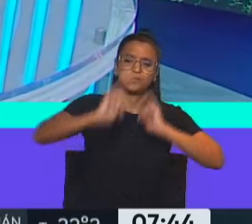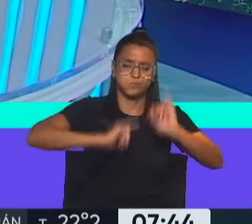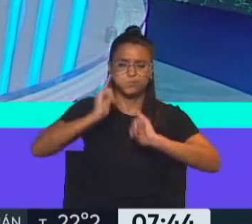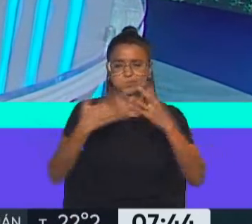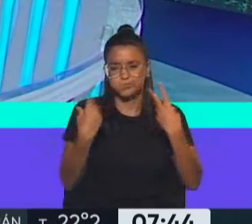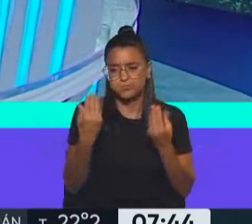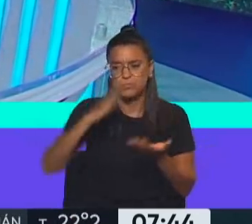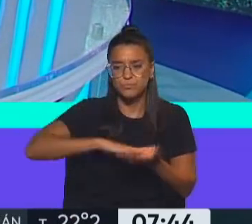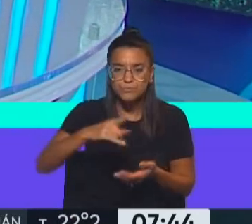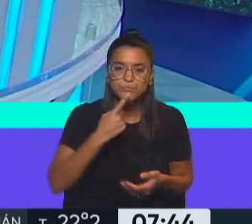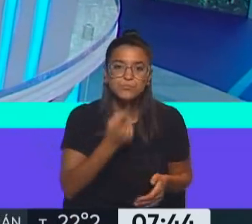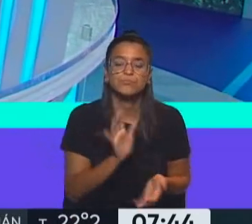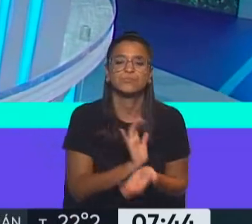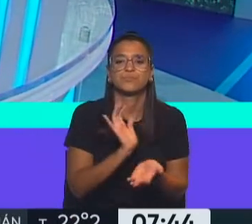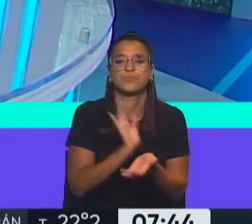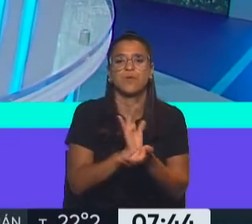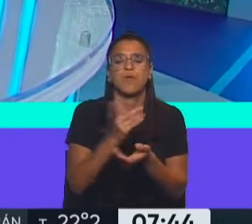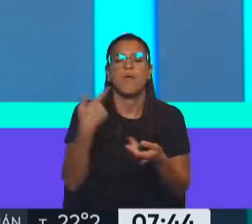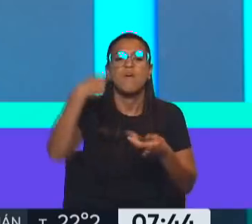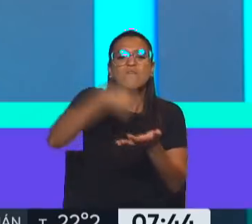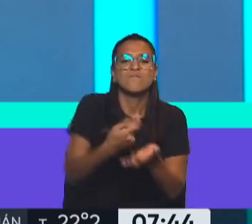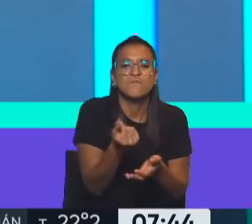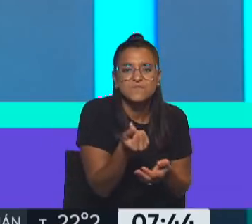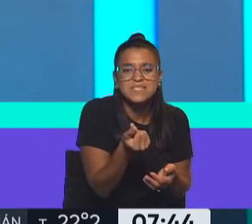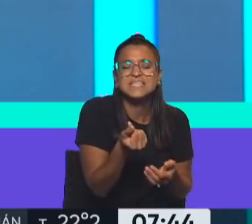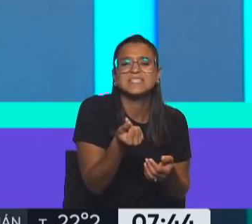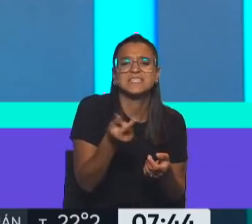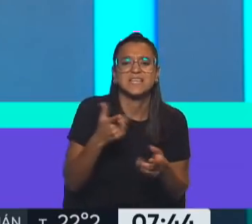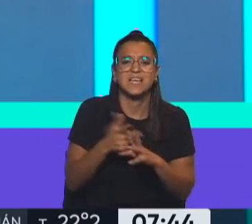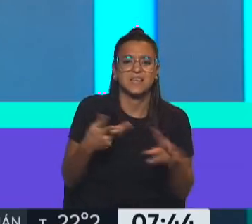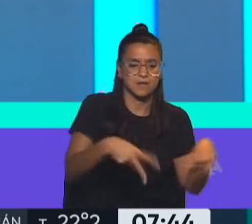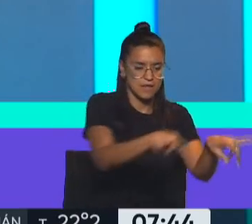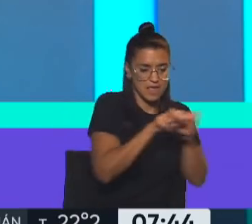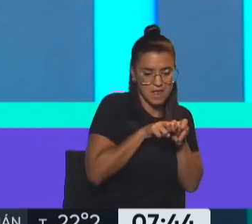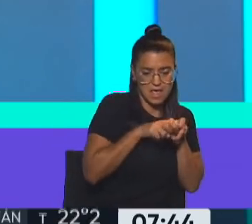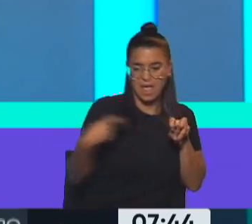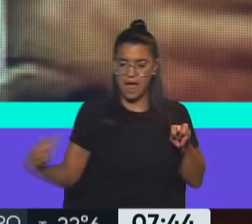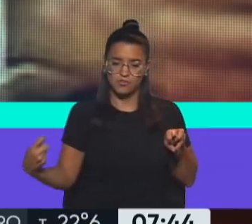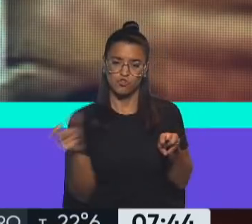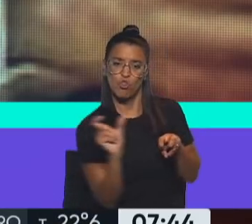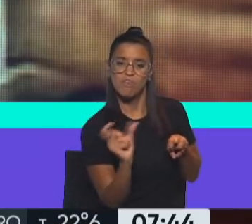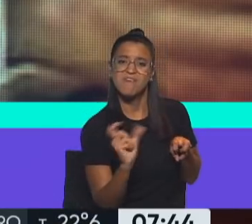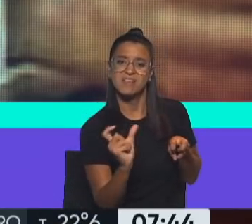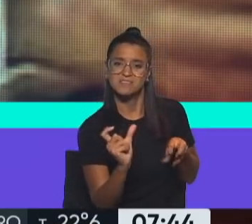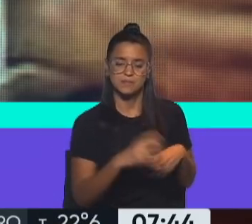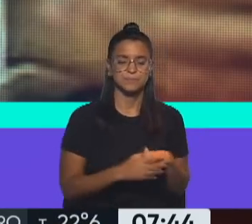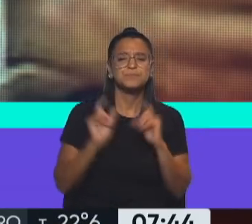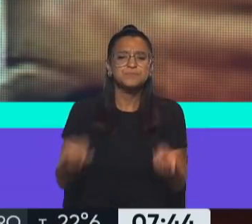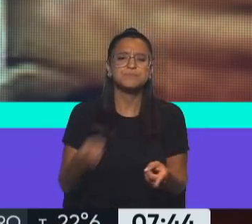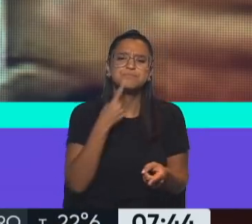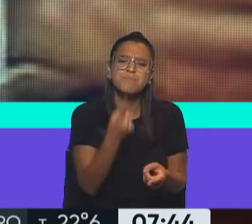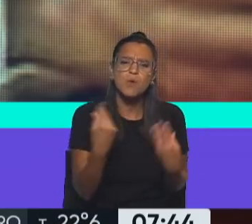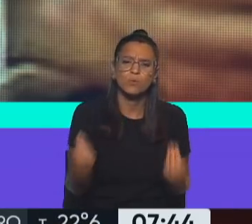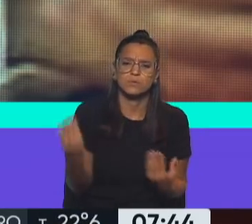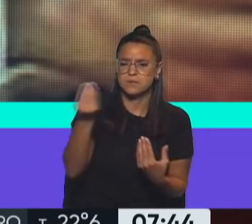es esto de la consolidación fiscal y la diferencia entre ingresos y gastos. Bien. Y Flor, también preguntarte, ¿no? Porque durante el fin de